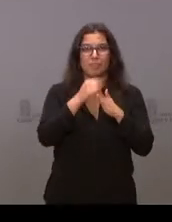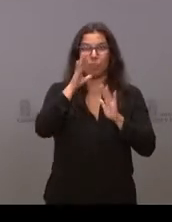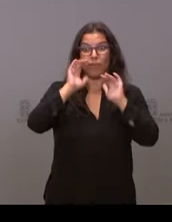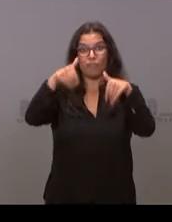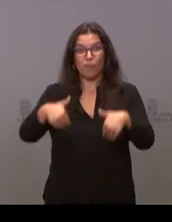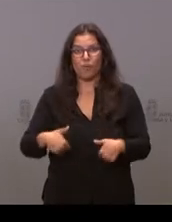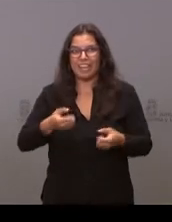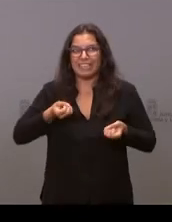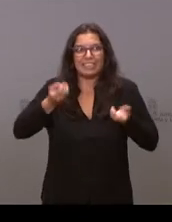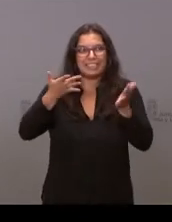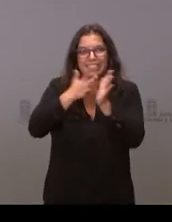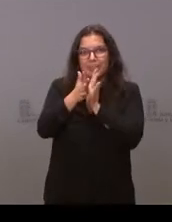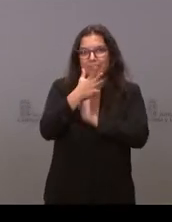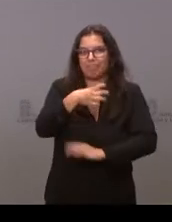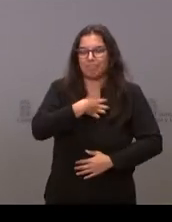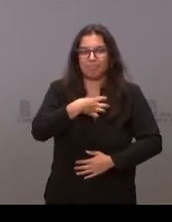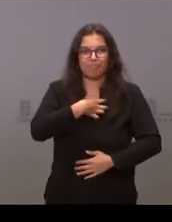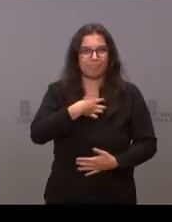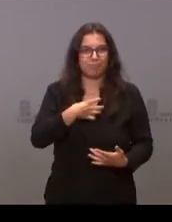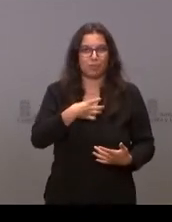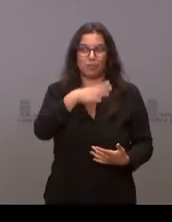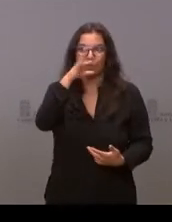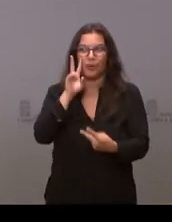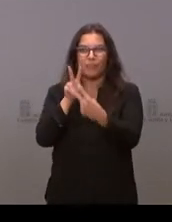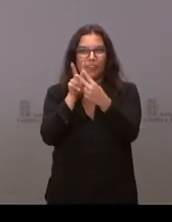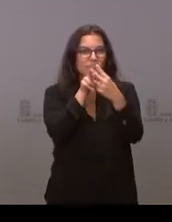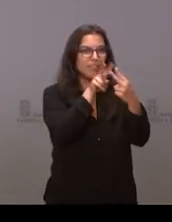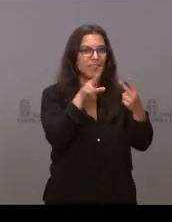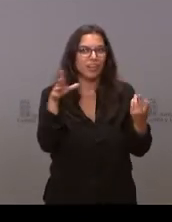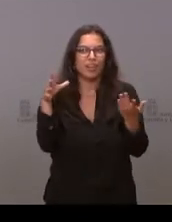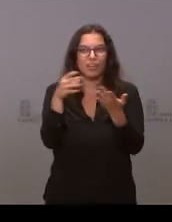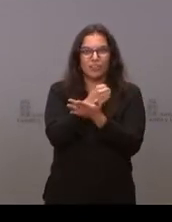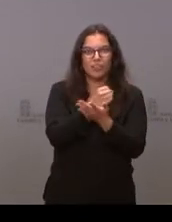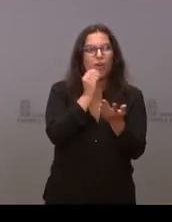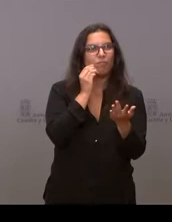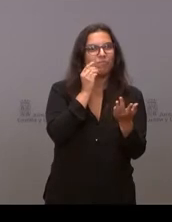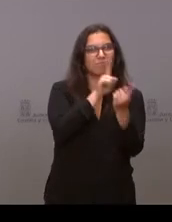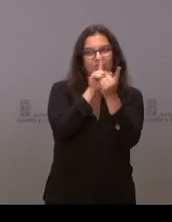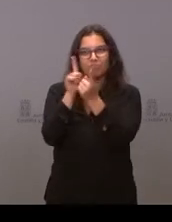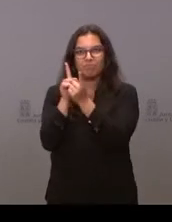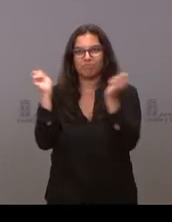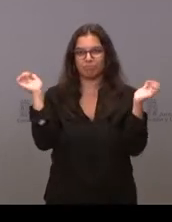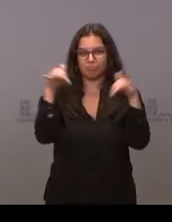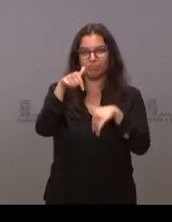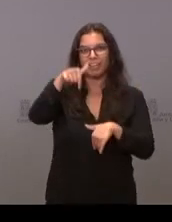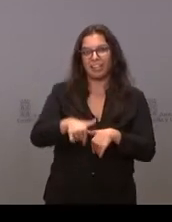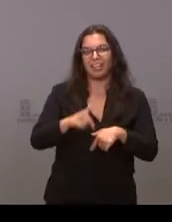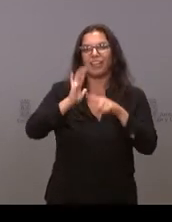a encontraros, a encontrarnos todos presencialmente en Salamac